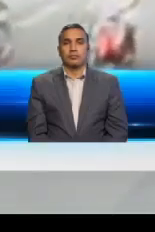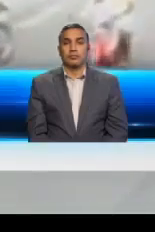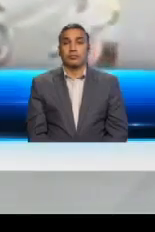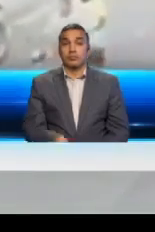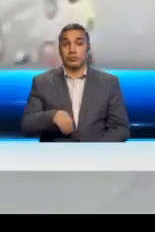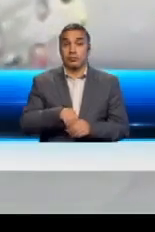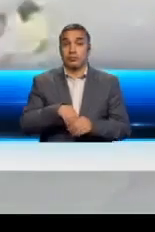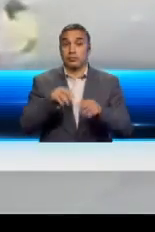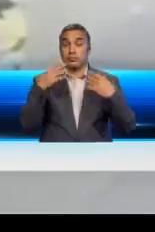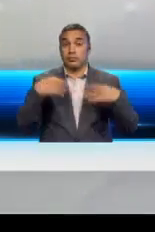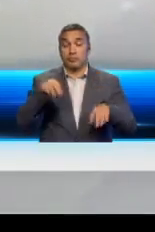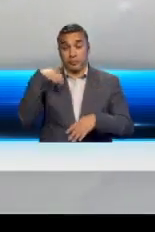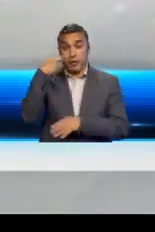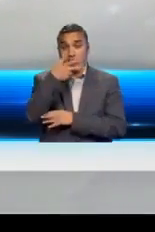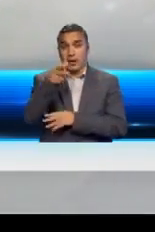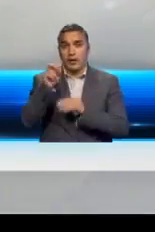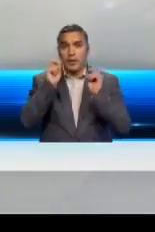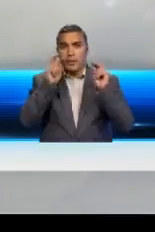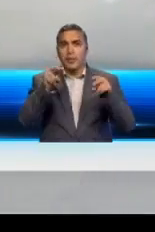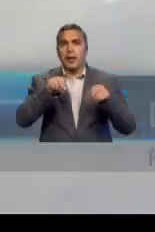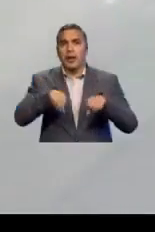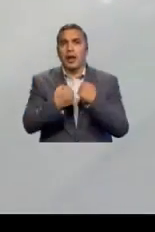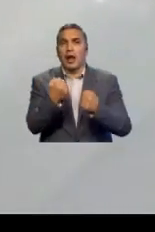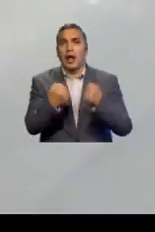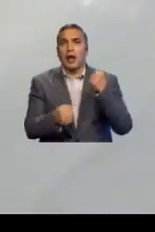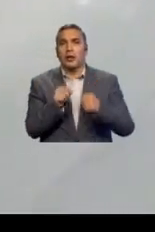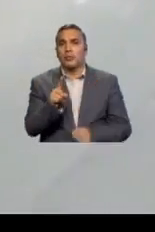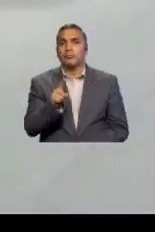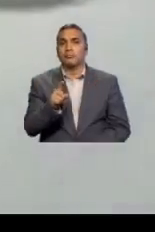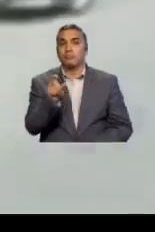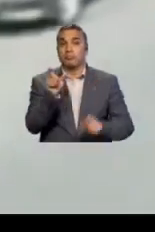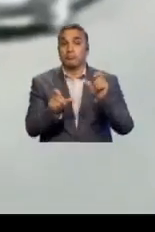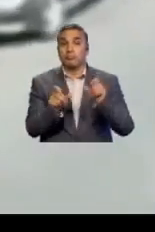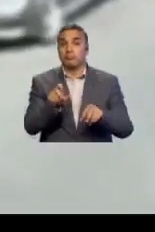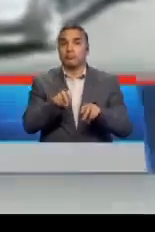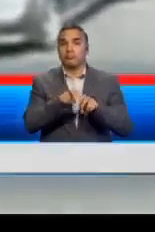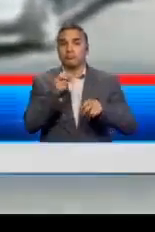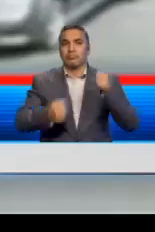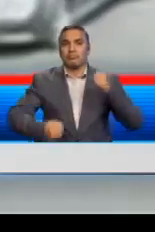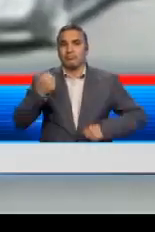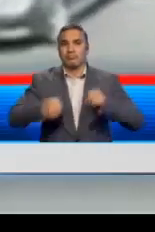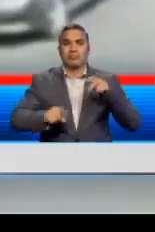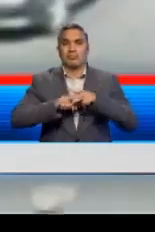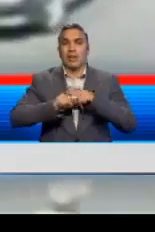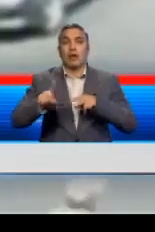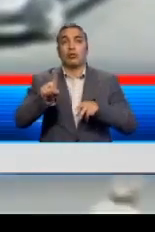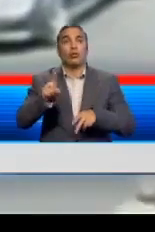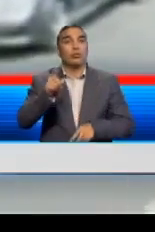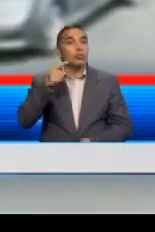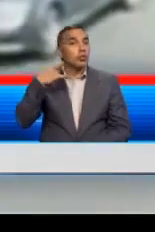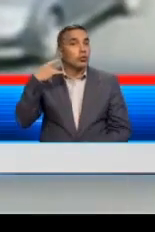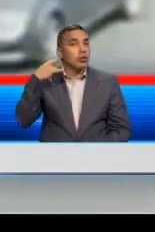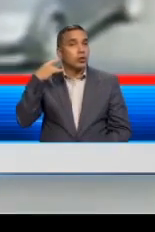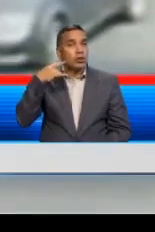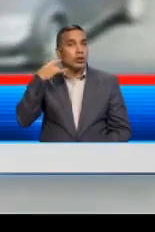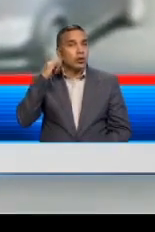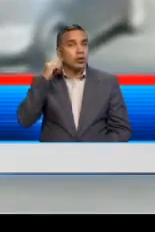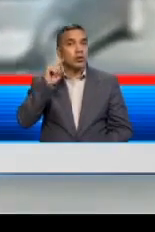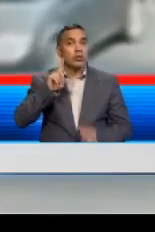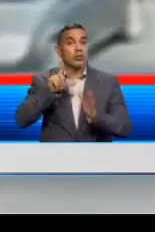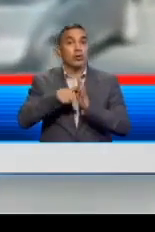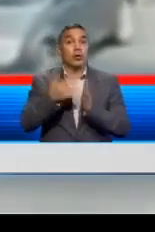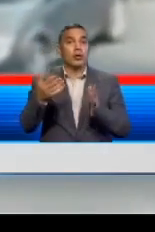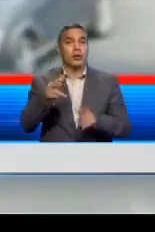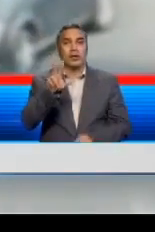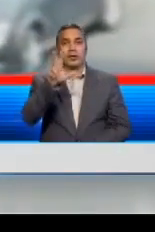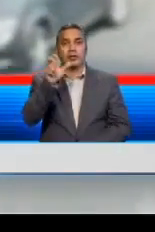En este video se observa que el carro sufre un desperfecto mecánico y los sujetos salen corriendo, entre ellos una menor. Minutos antes habían disparado